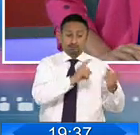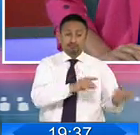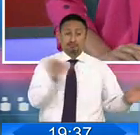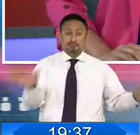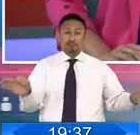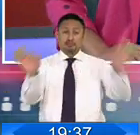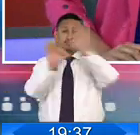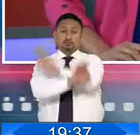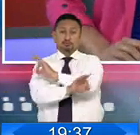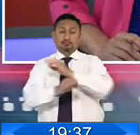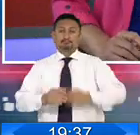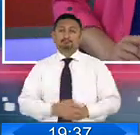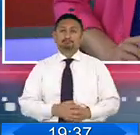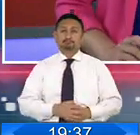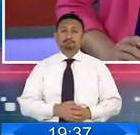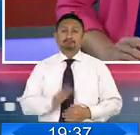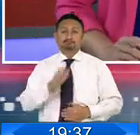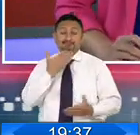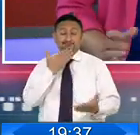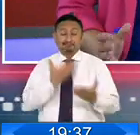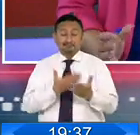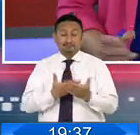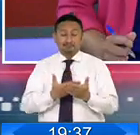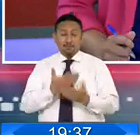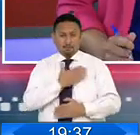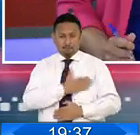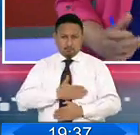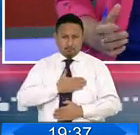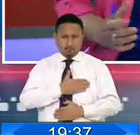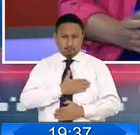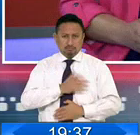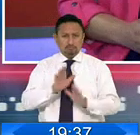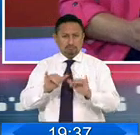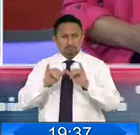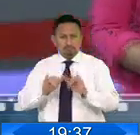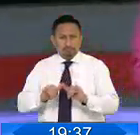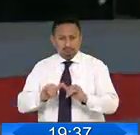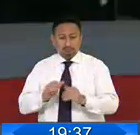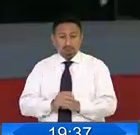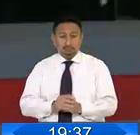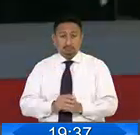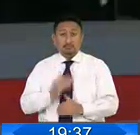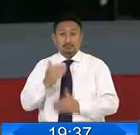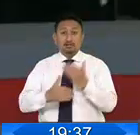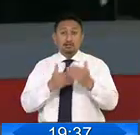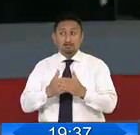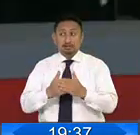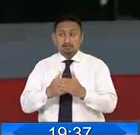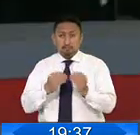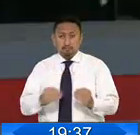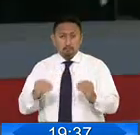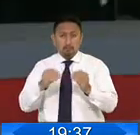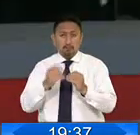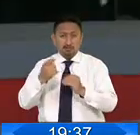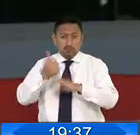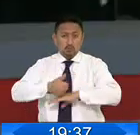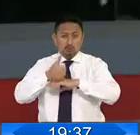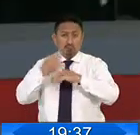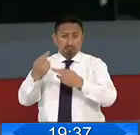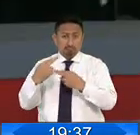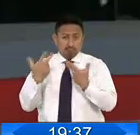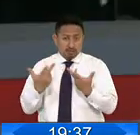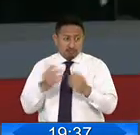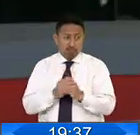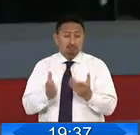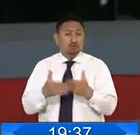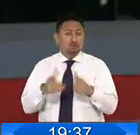penitenciaría. Gracias, Charlie. Por favor, queremos enlazarnos inmediatamente contigo. Si hay alguna respuesta de las autoridades, dónde